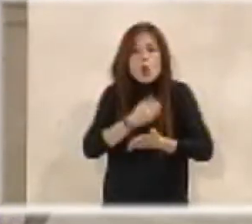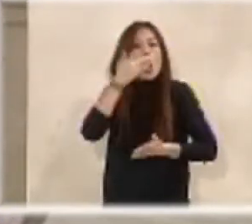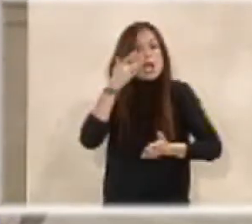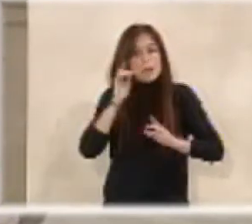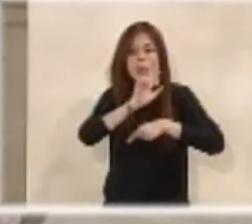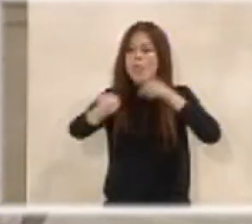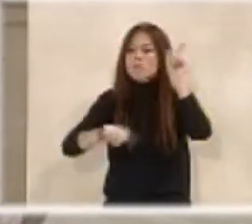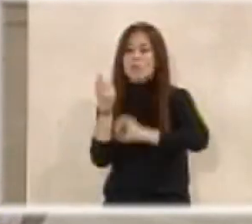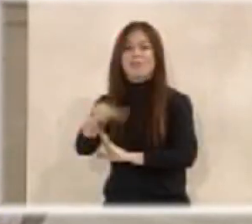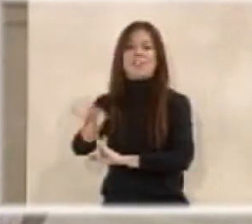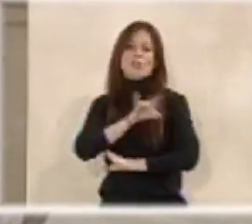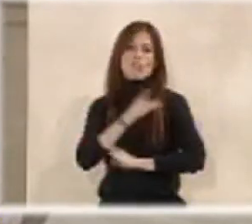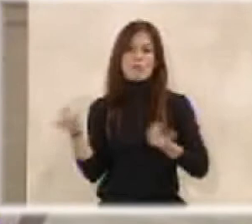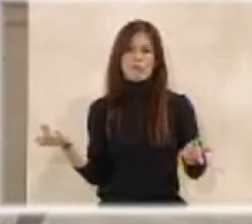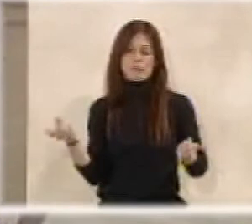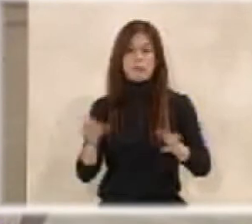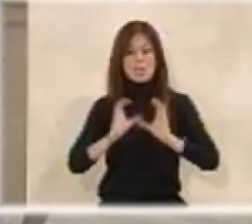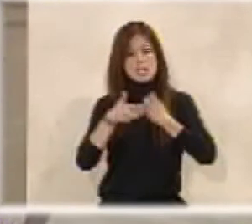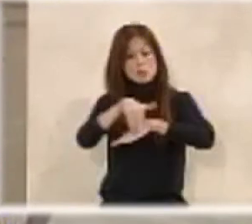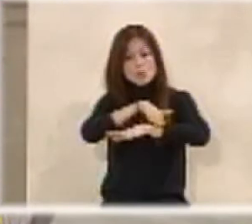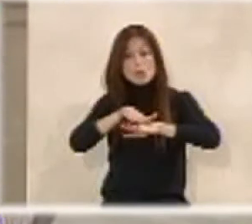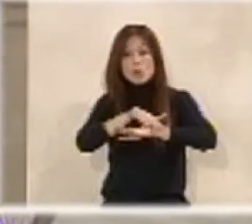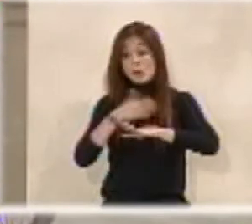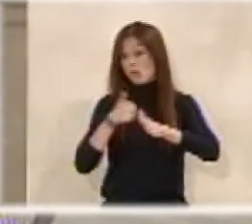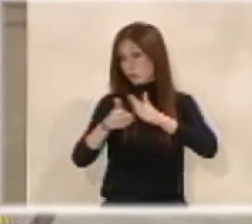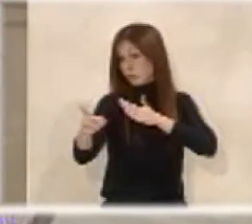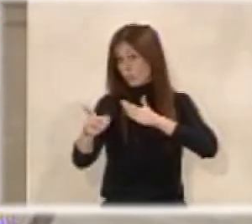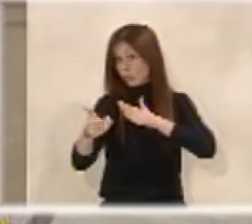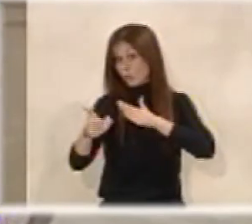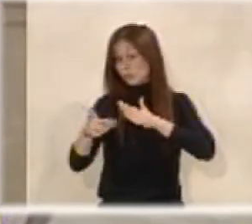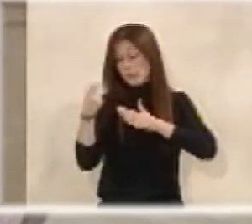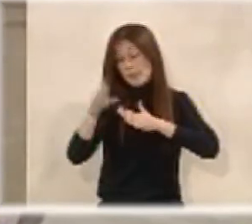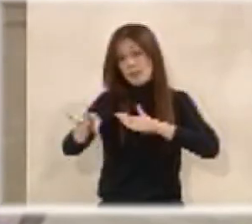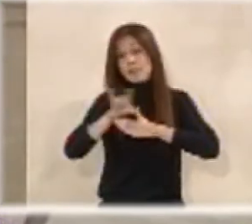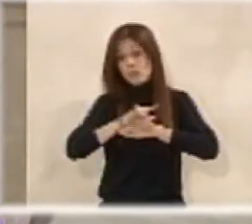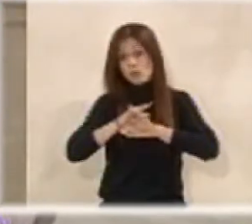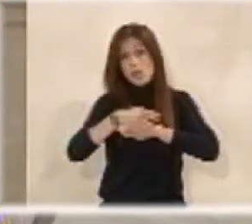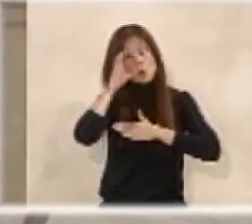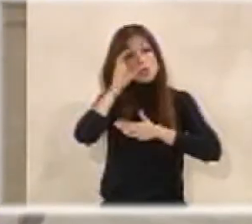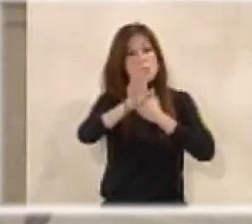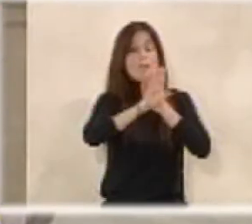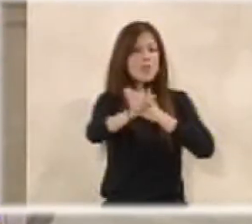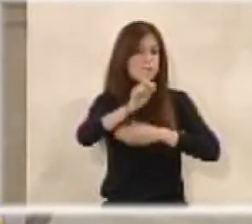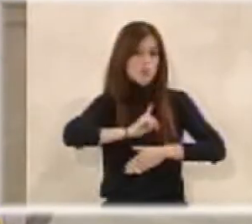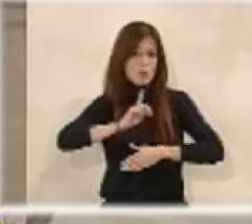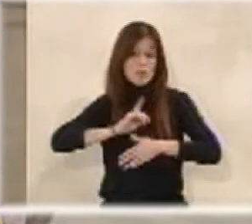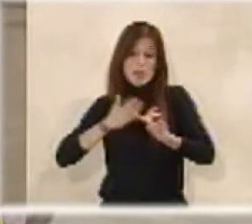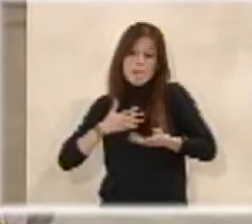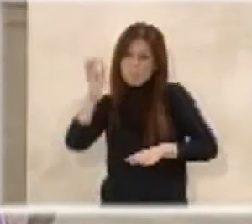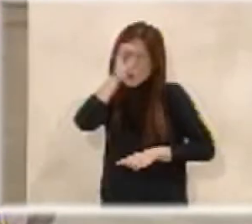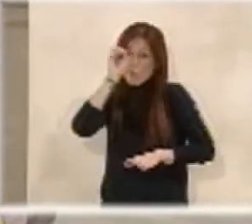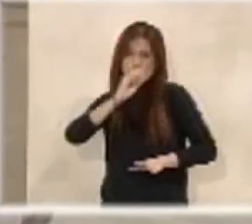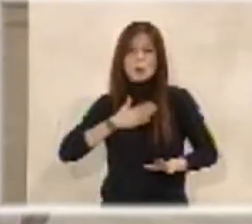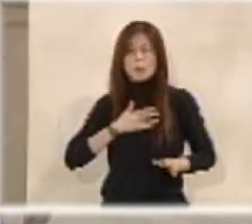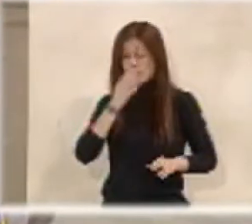la decisión, tomen ustedes la decisión y el equipo de gobierno que haya en ese momento que la tome, oyendo también a los vecinos. Es nuestra posición.